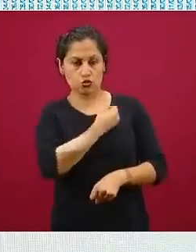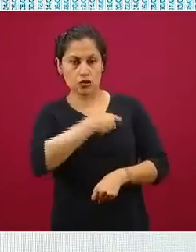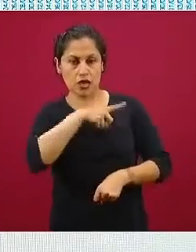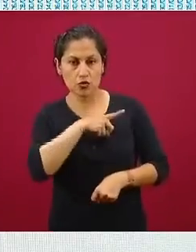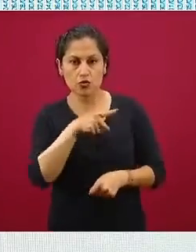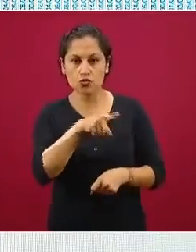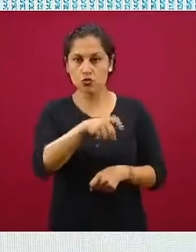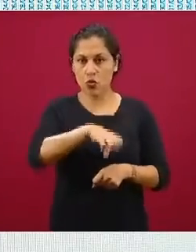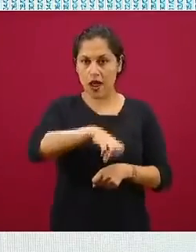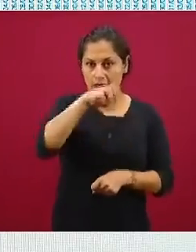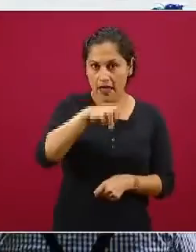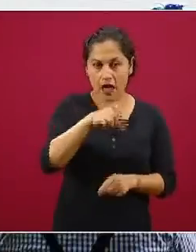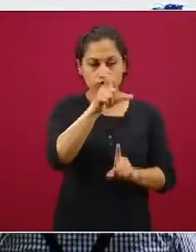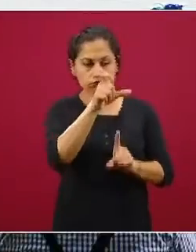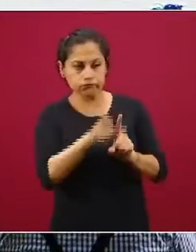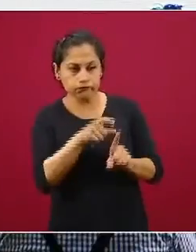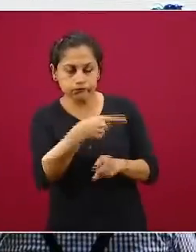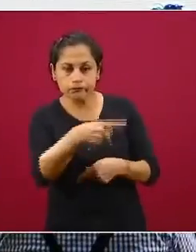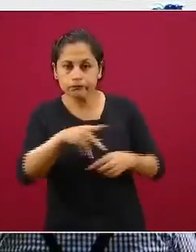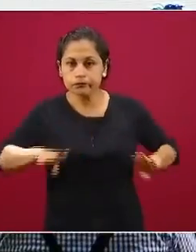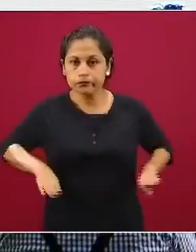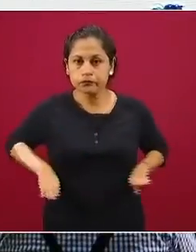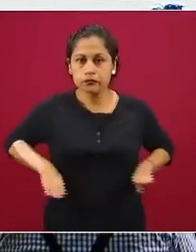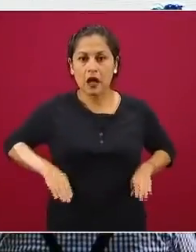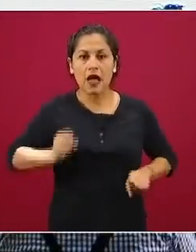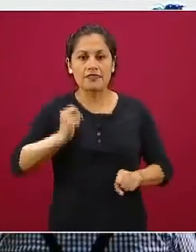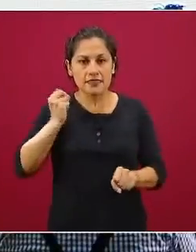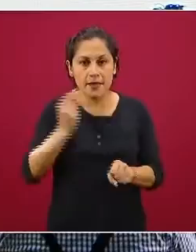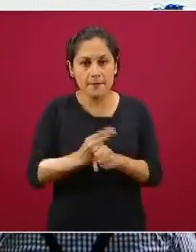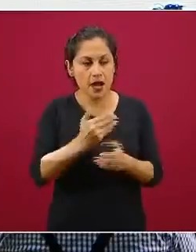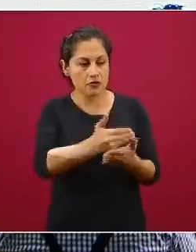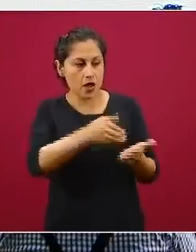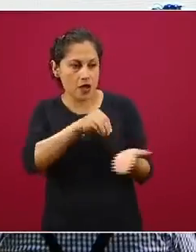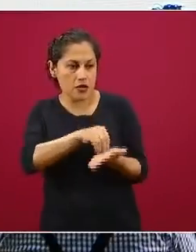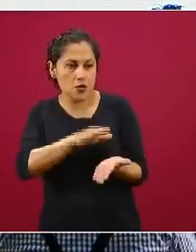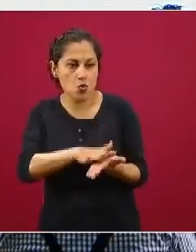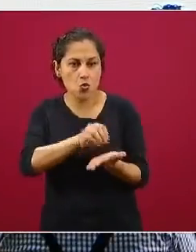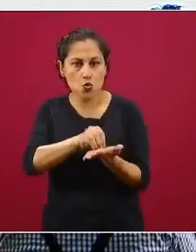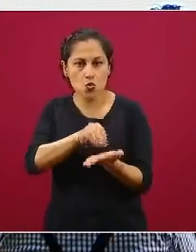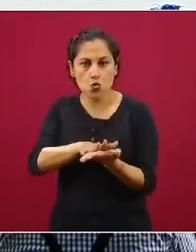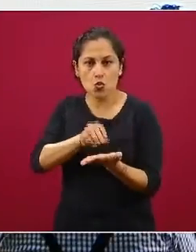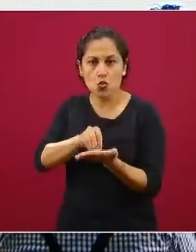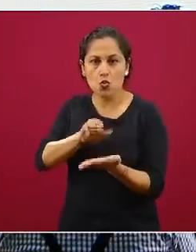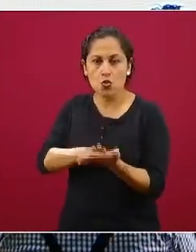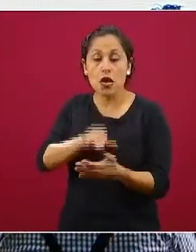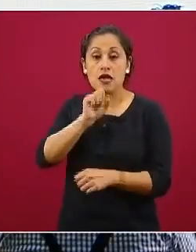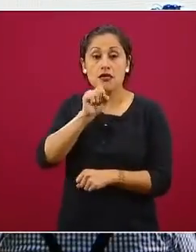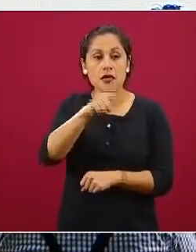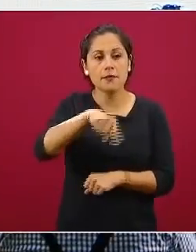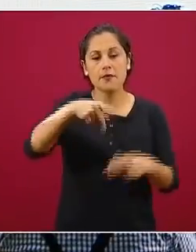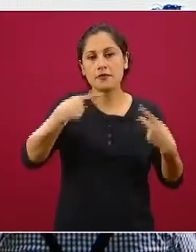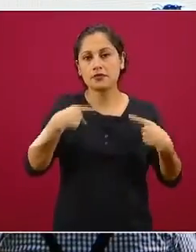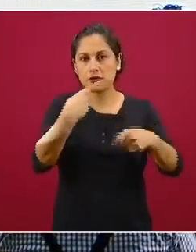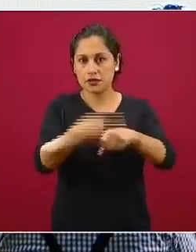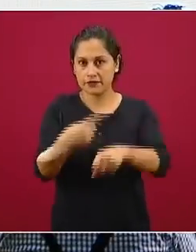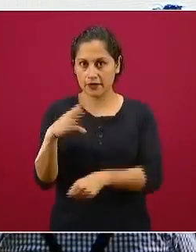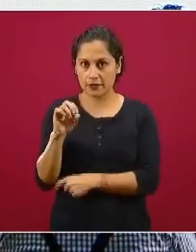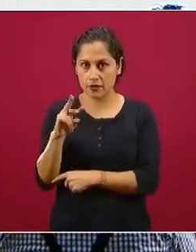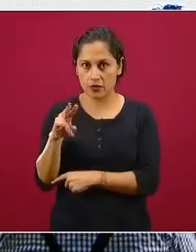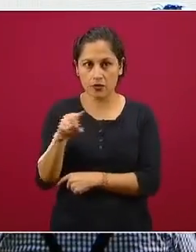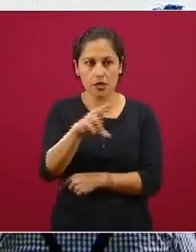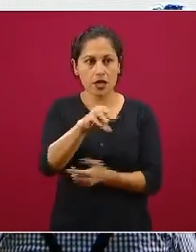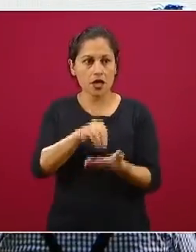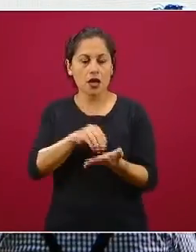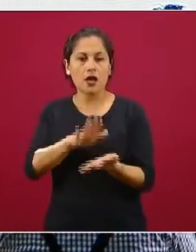edad, y también identificación temprana de las personas enfermas de COVID. Esto va a involucrar también el uso